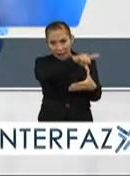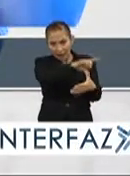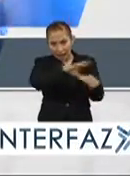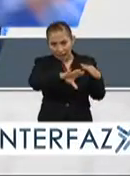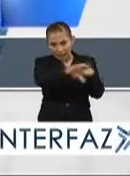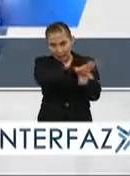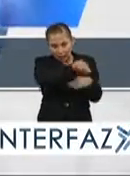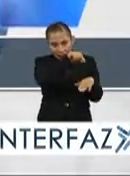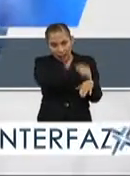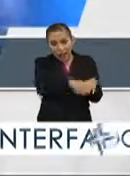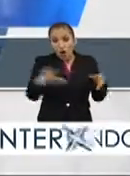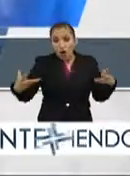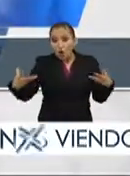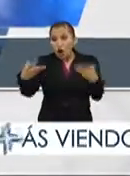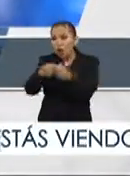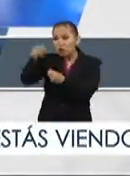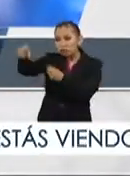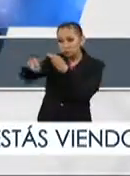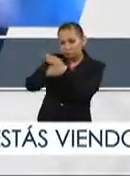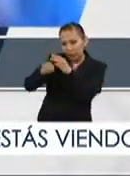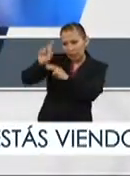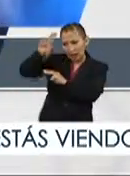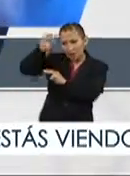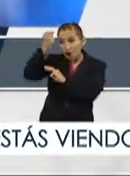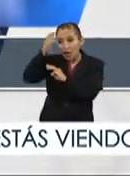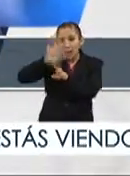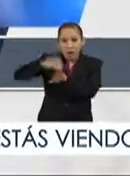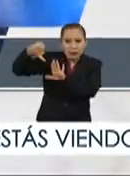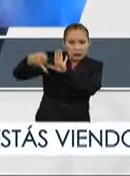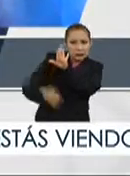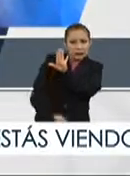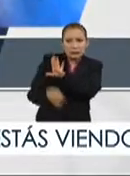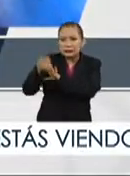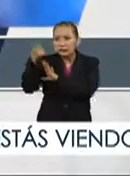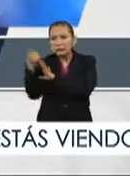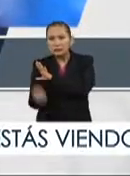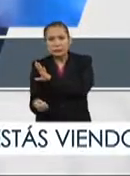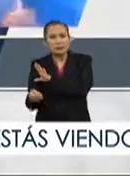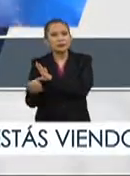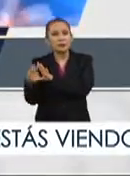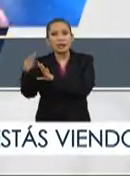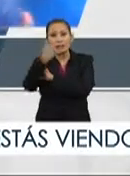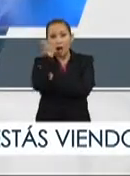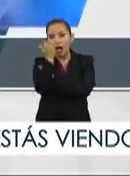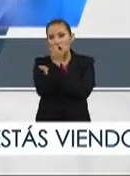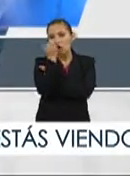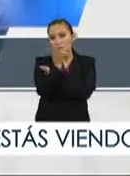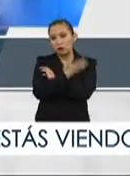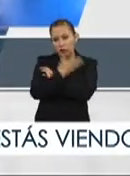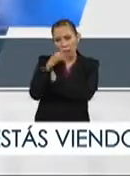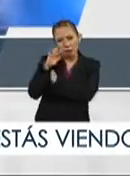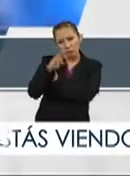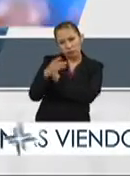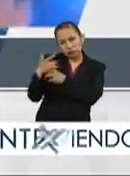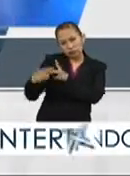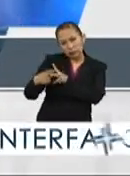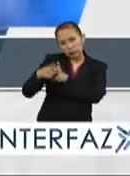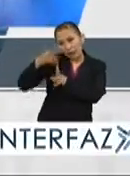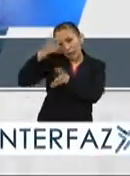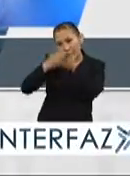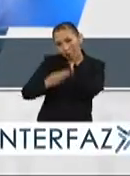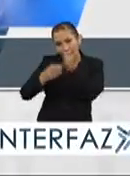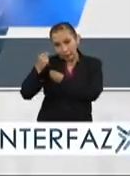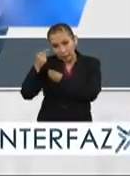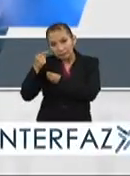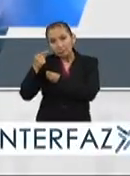el Caribe, como elementos teóricos más profundos que los estudiantes tienen la posibilidad también de